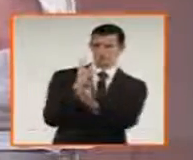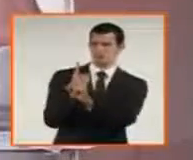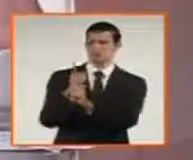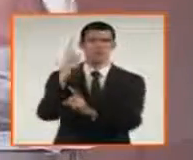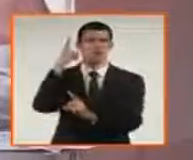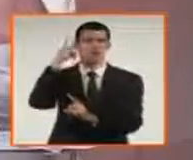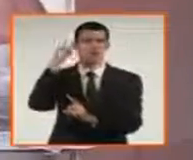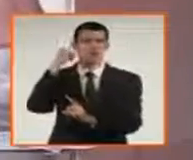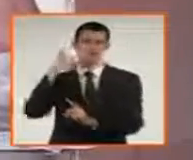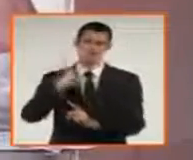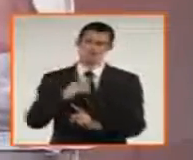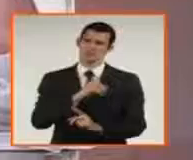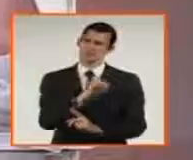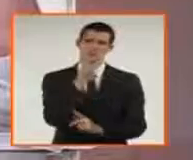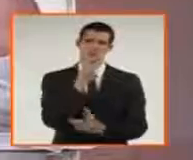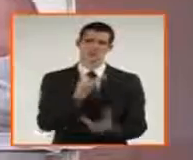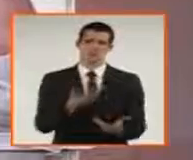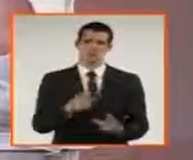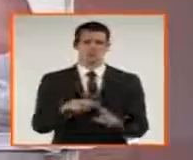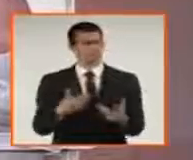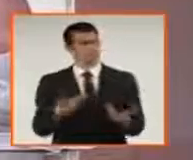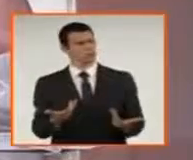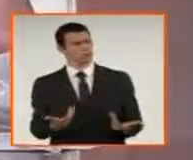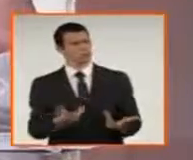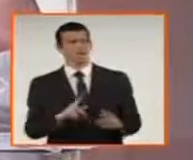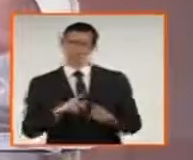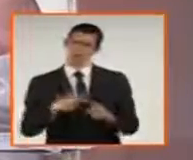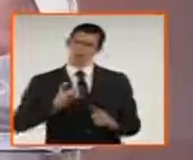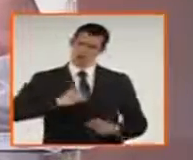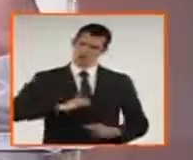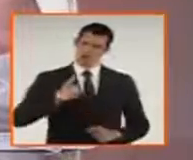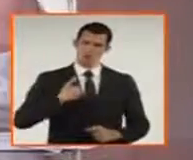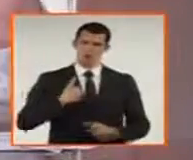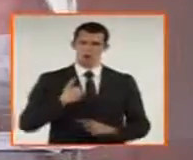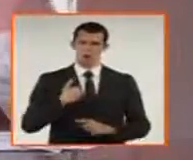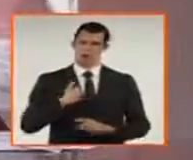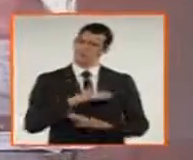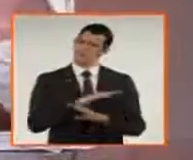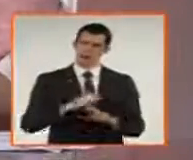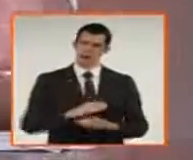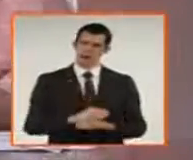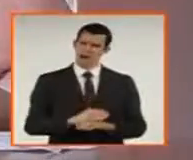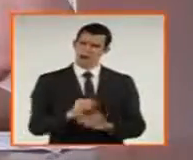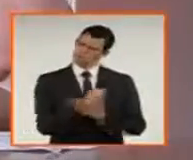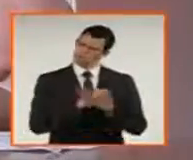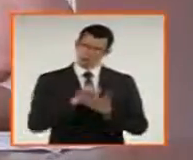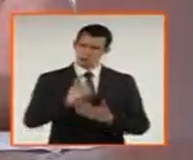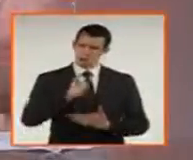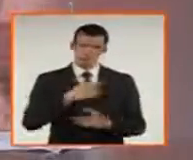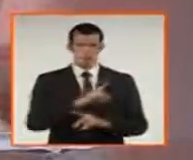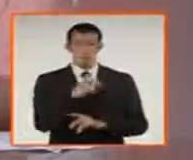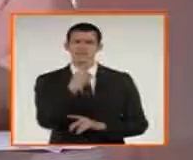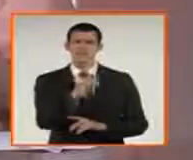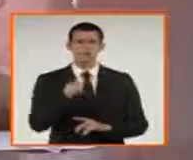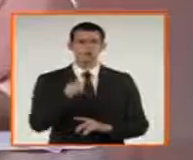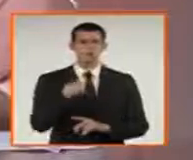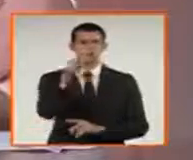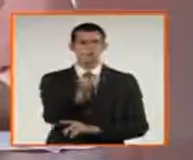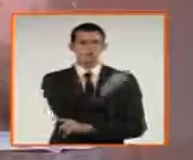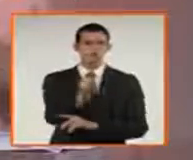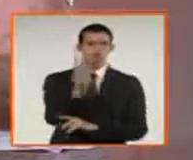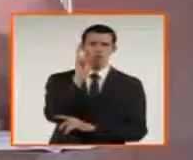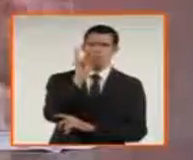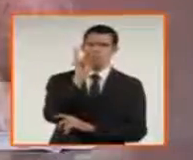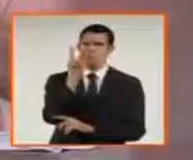Y había un poco de limitaciones para poderles dar una respuesta. Ya eso está explícitamente reconocido. Abuelas,